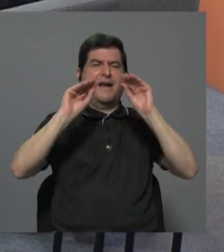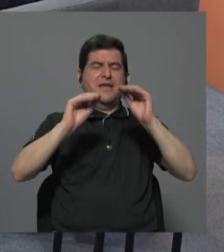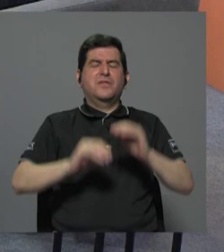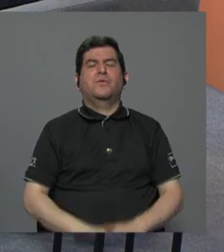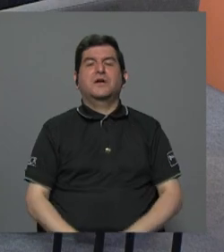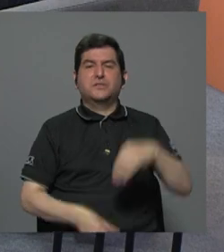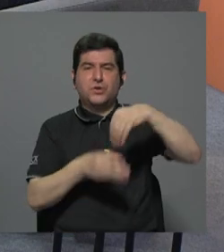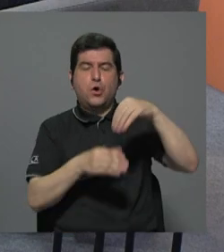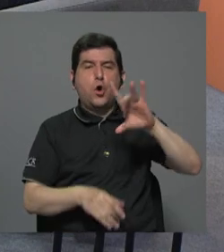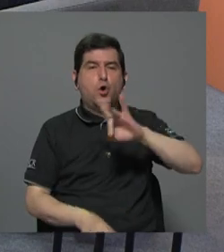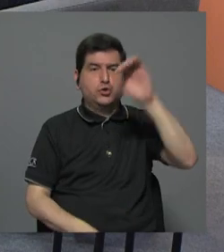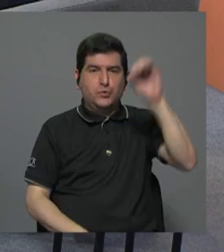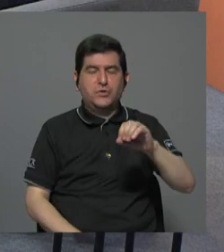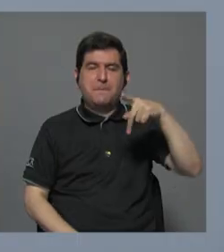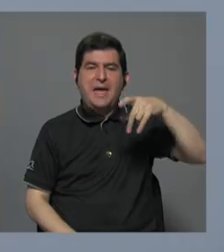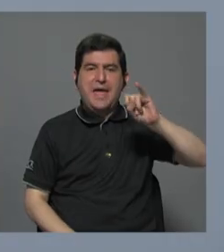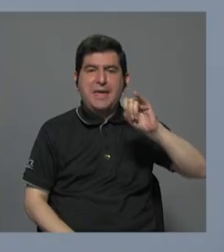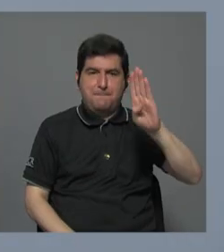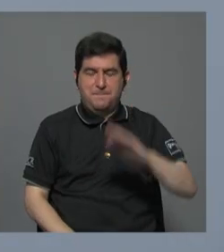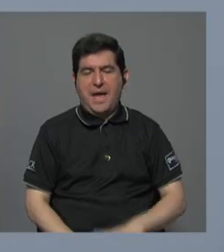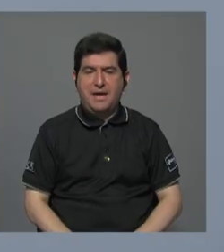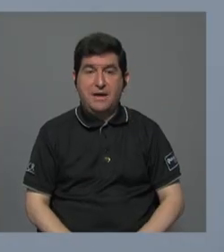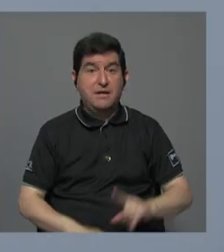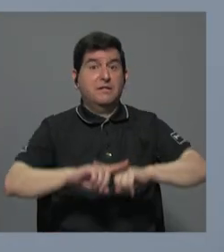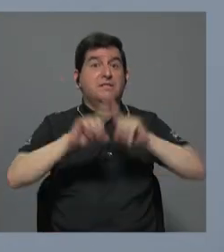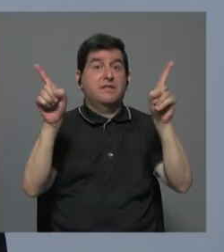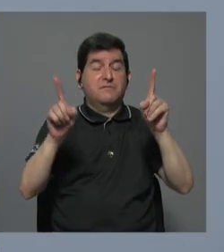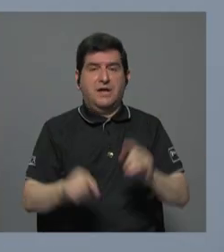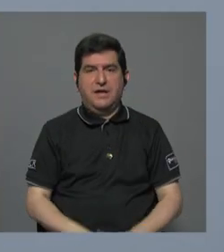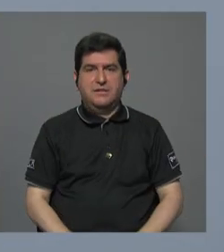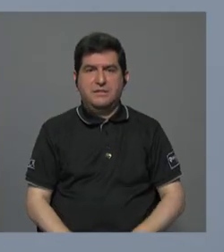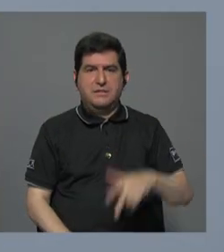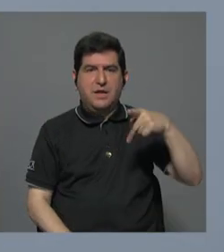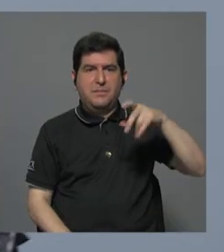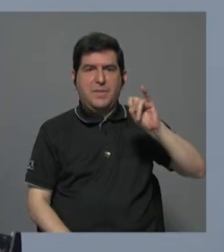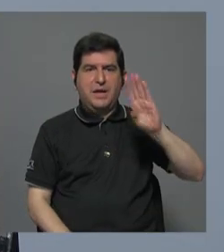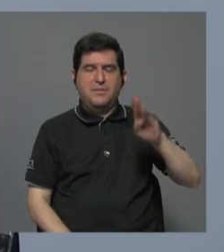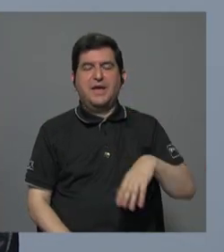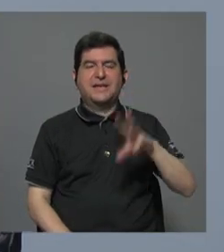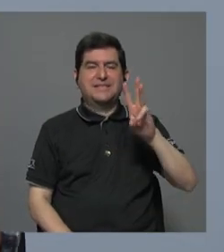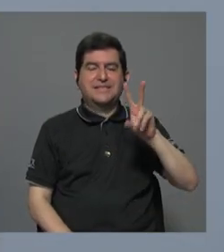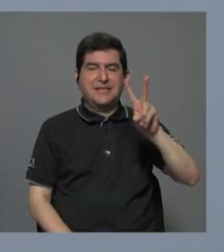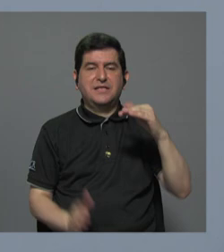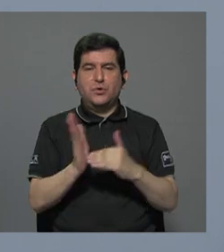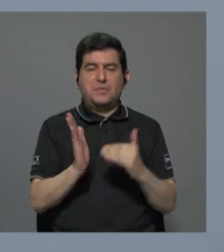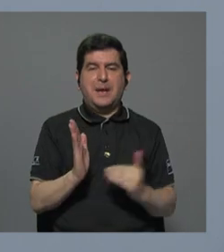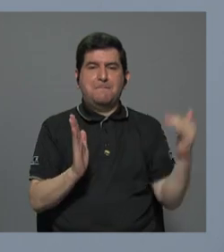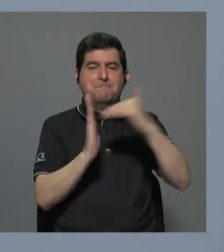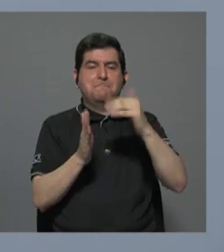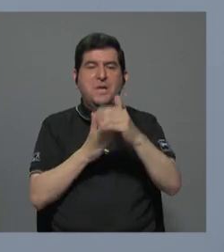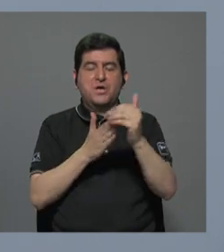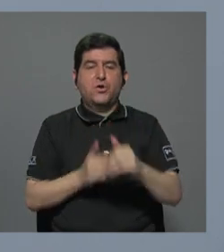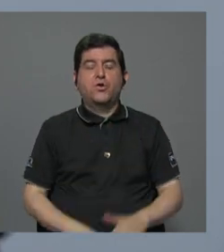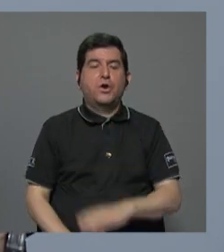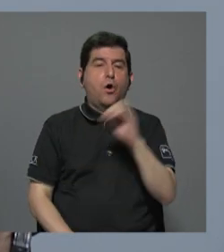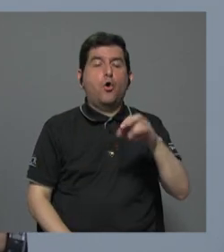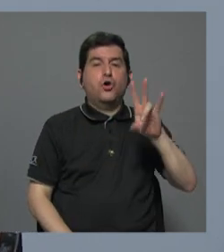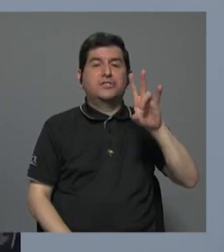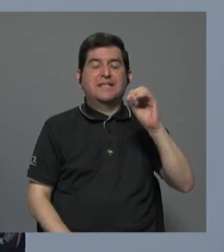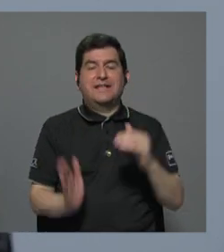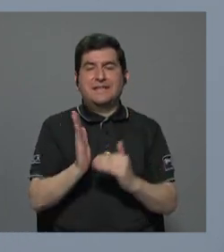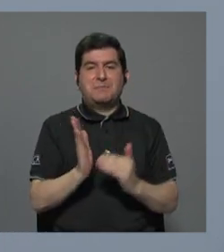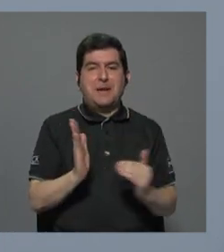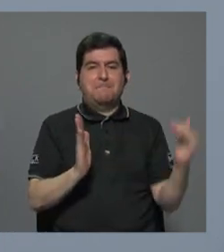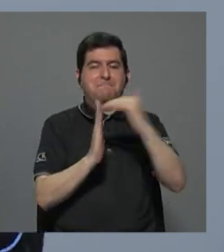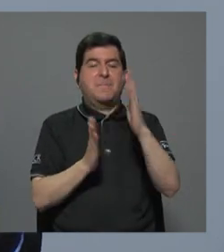invertir el 8% del producto interno bruto es muy diferente si estamos con un pib de 62 mil millones de dólares así pensamos en un pin de 70 mil millones